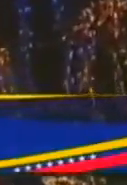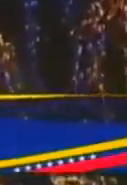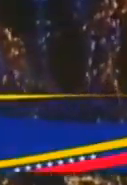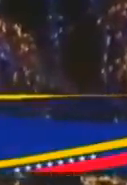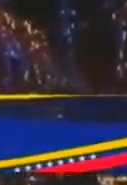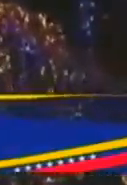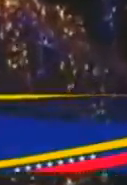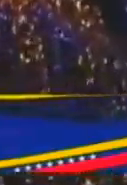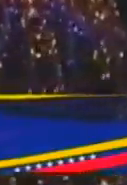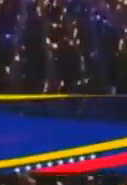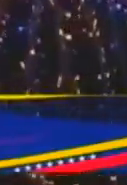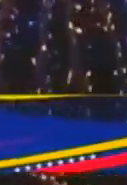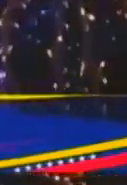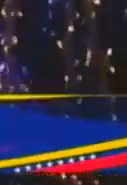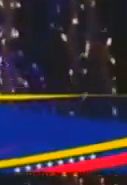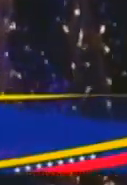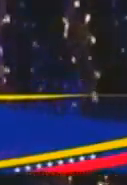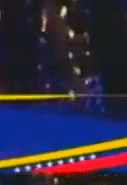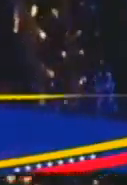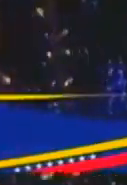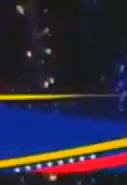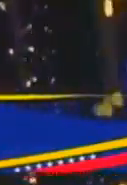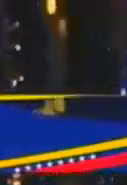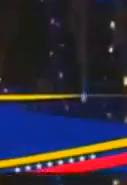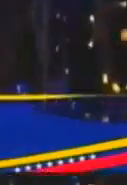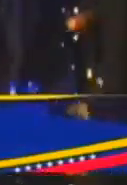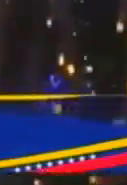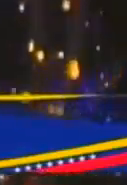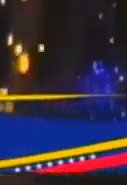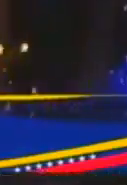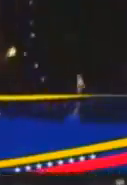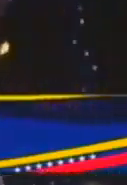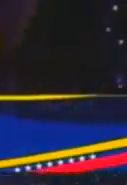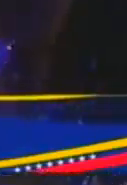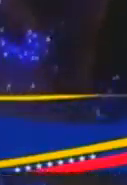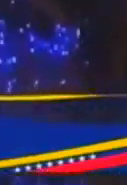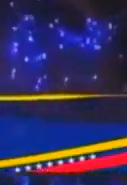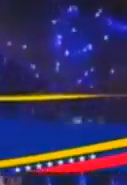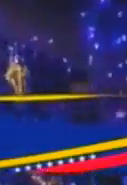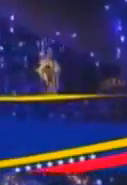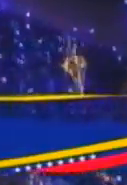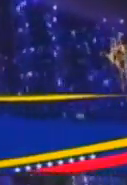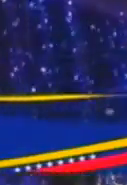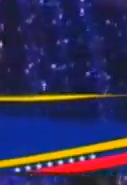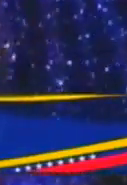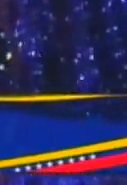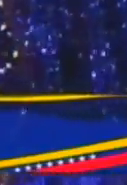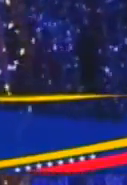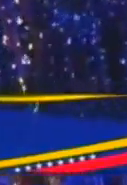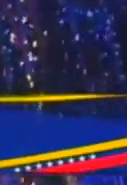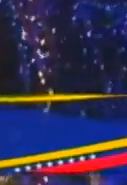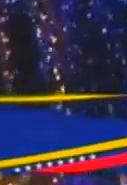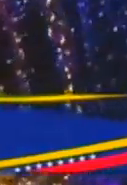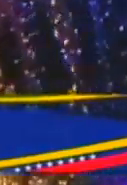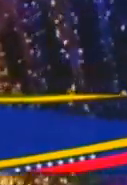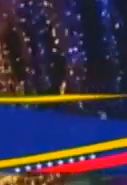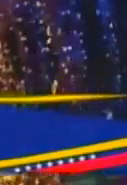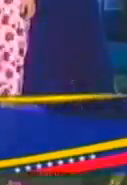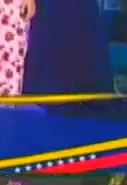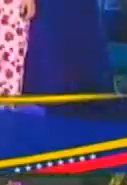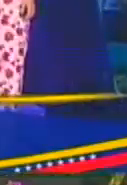para nosotros la llegada de la Navidad con la bajada de la Virgen, y va a ser un mes lleno de armonía, lleno de encuentro, lleno de